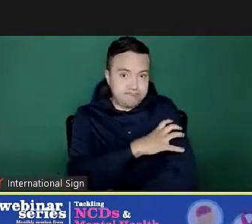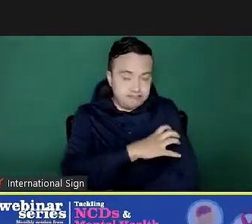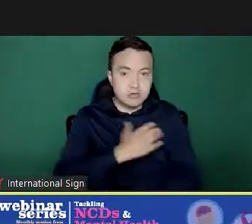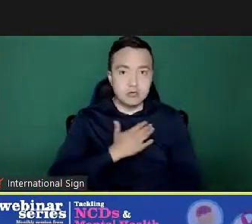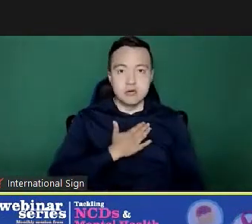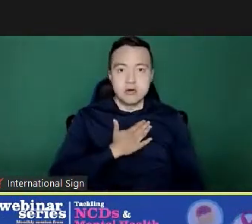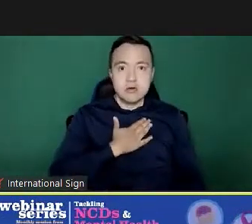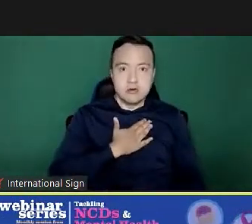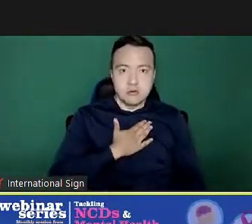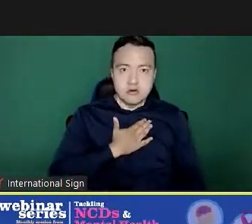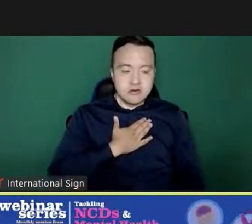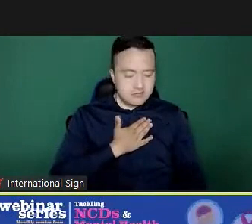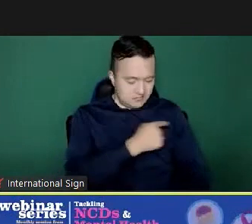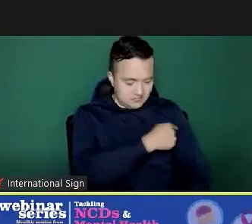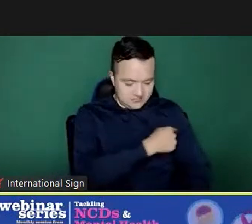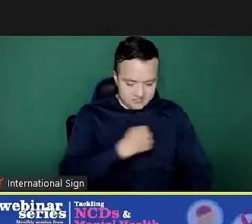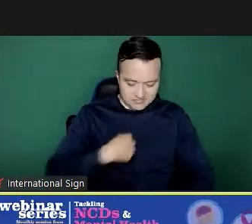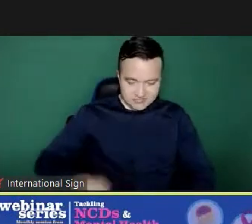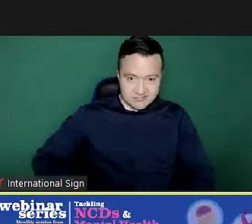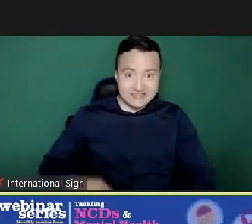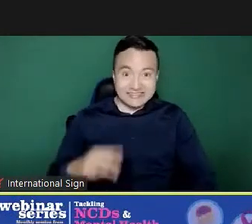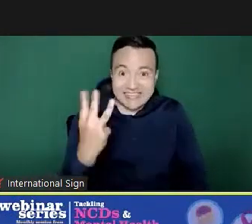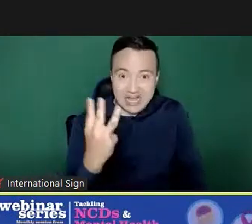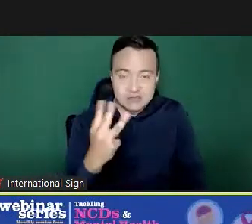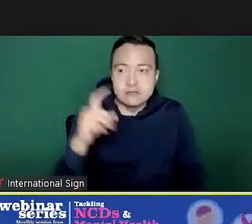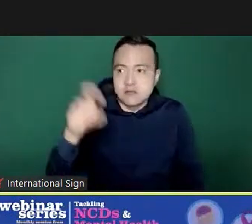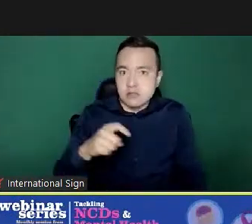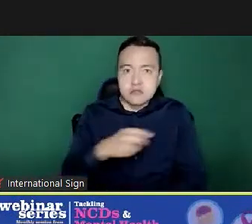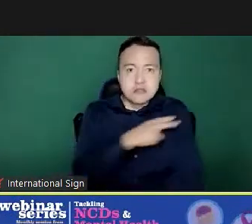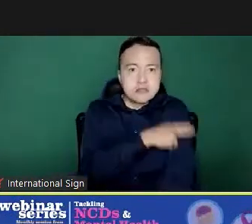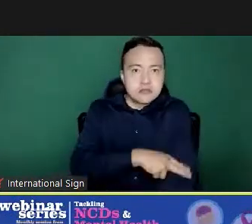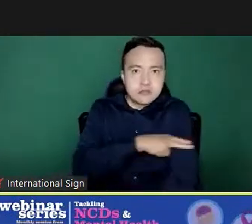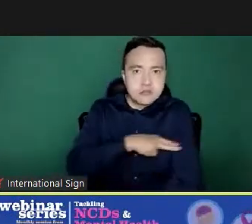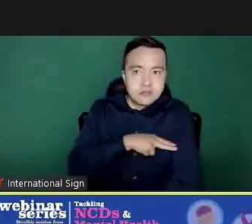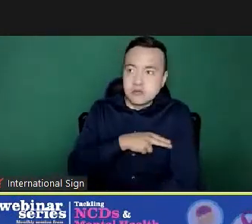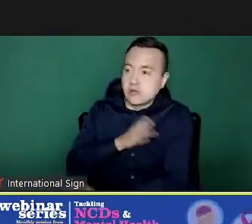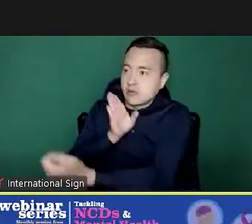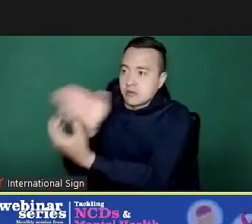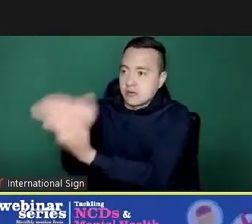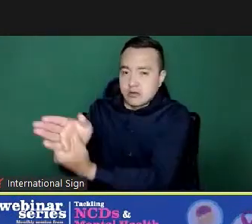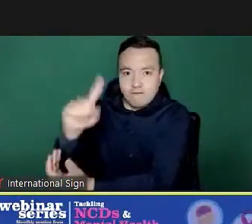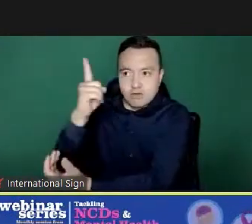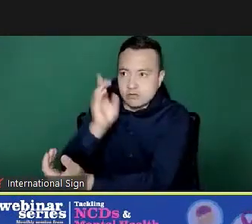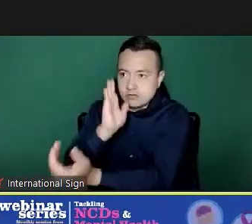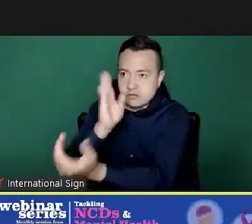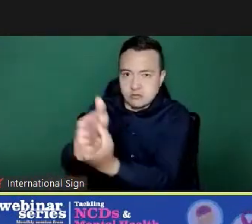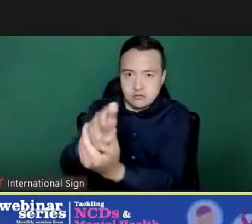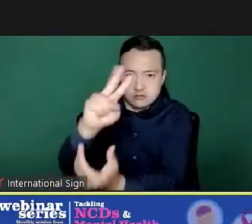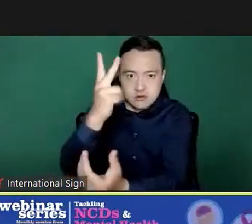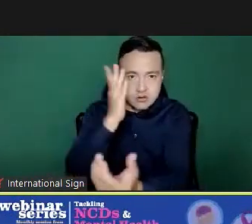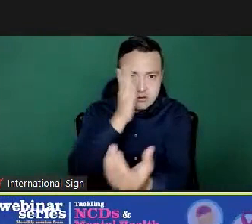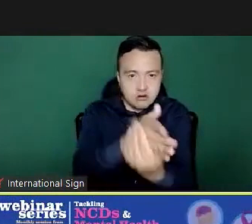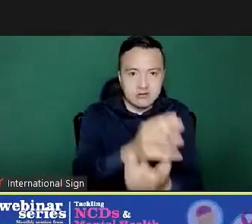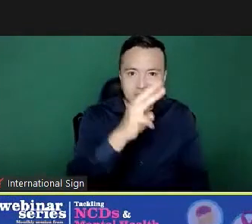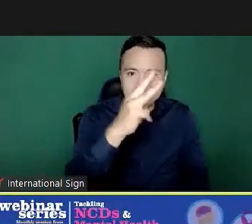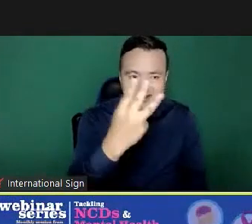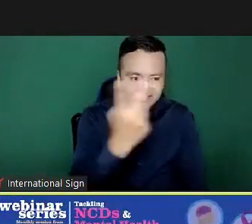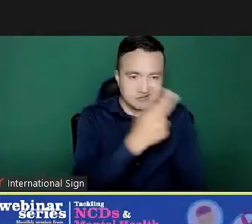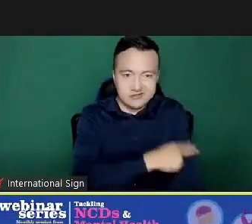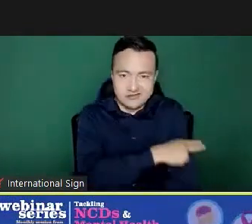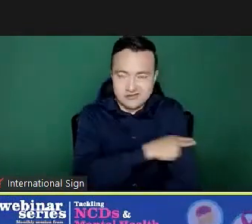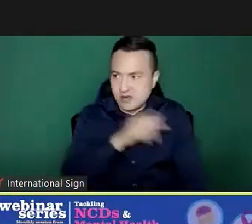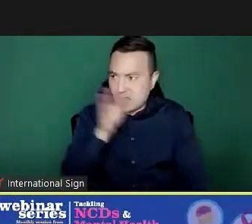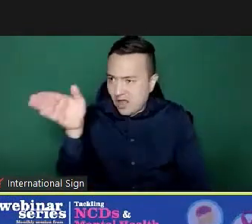para recibir su tratamiento, que es fragmentación de la atención y duplicación de servicios. Y es una